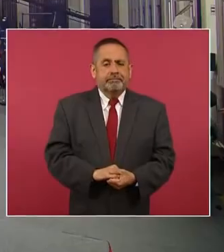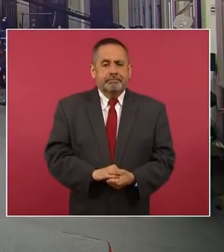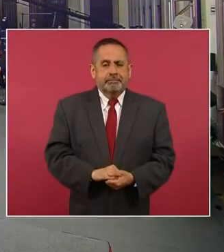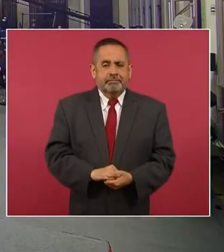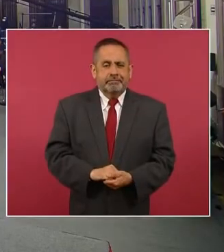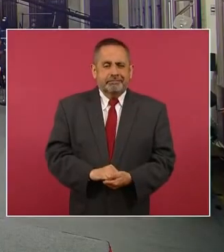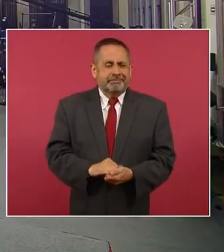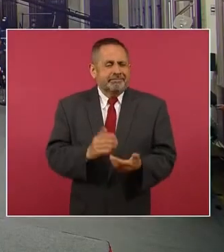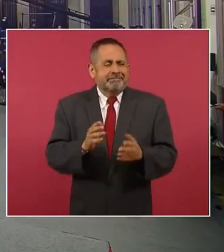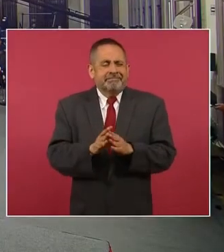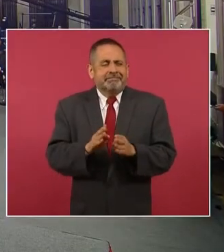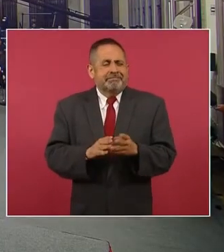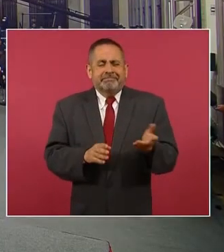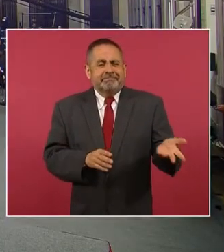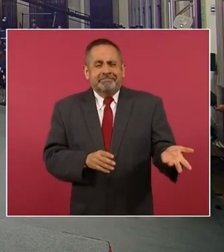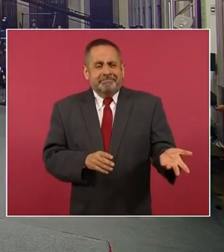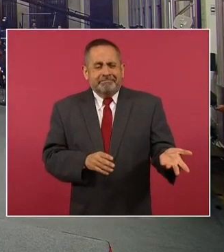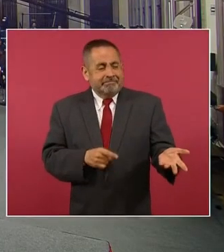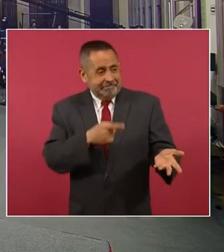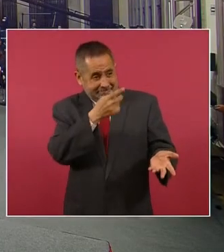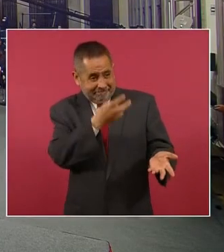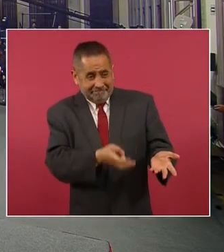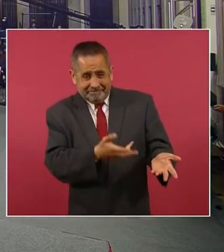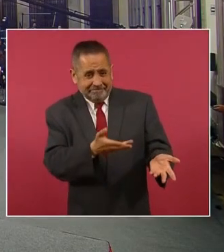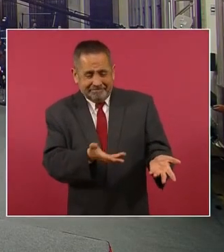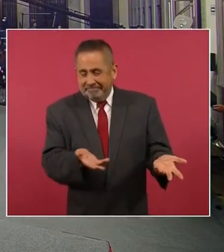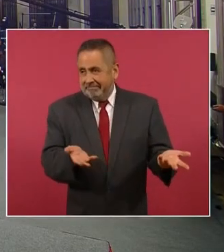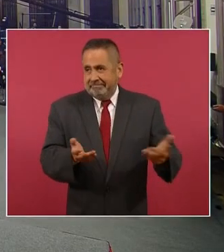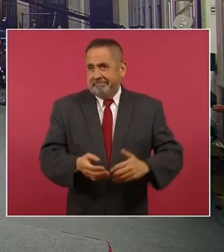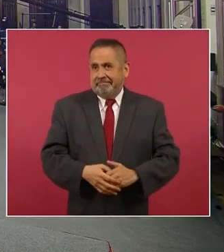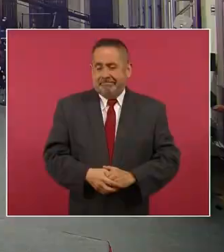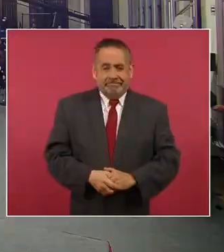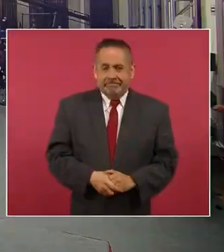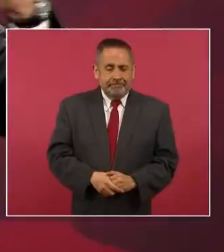Sí. Sí, pero ¿cómo? O sea,